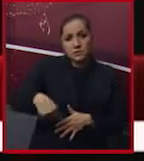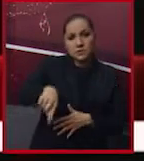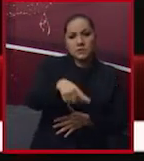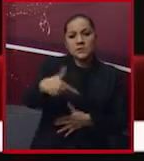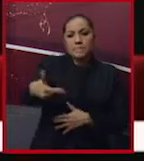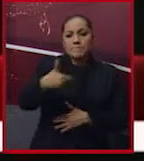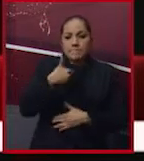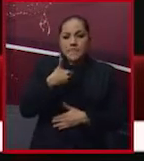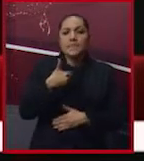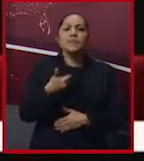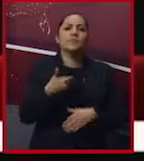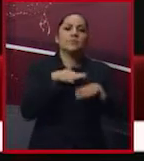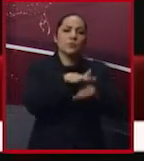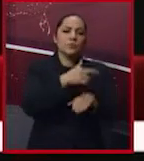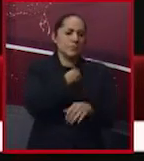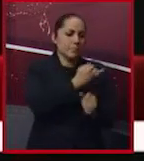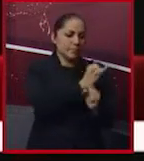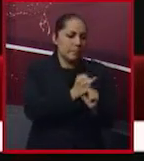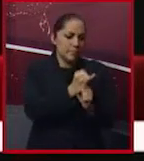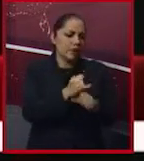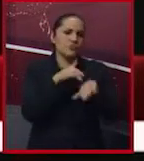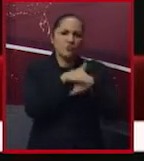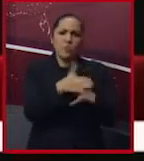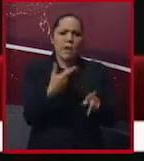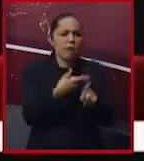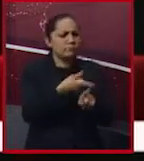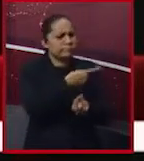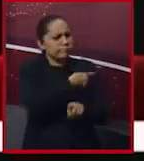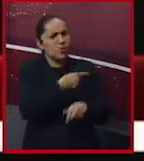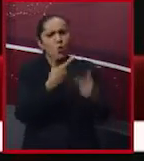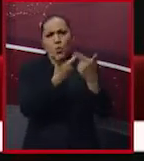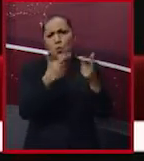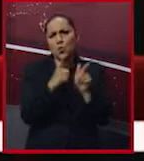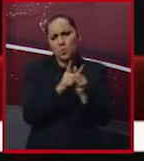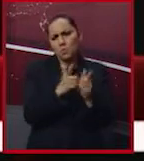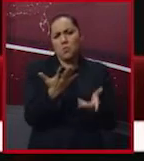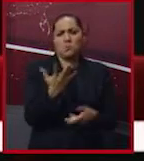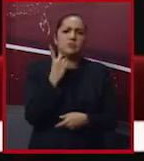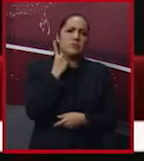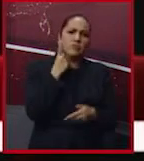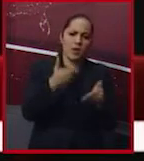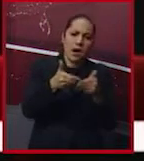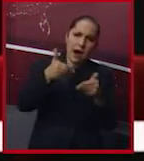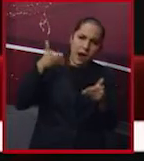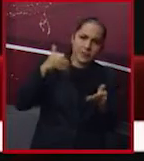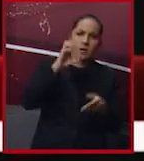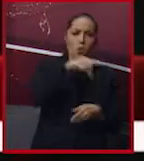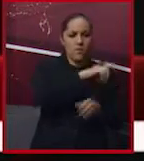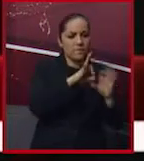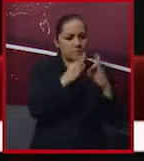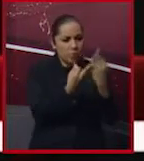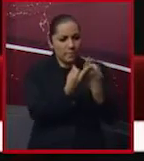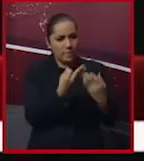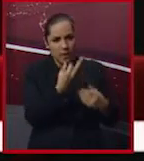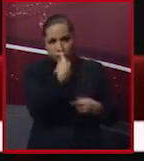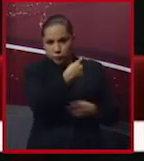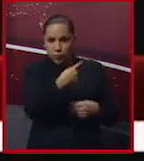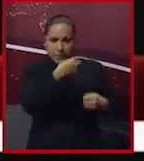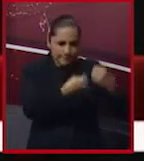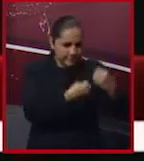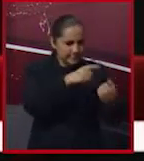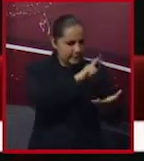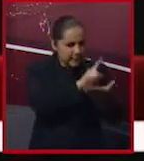en otras legislaturas, en otros sistemas jurídicos. Entonces son dos distintas fases en lo que se